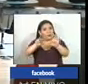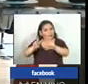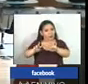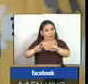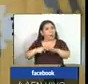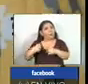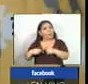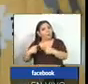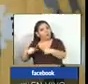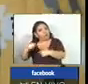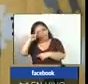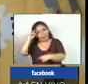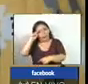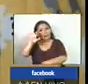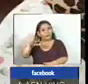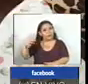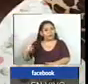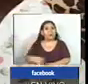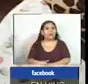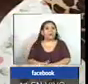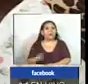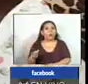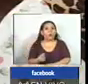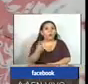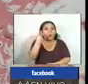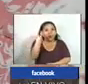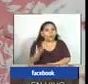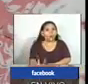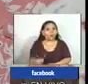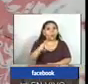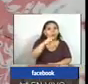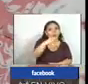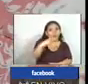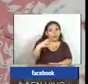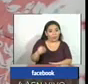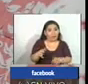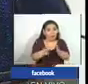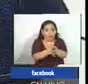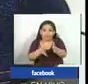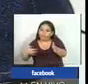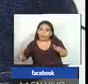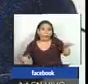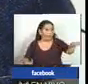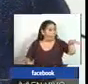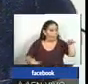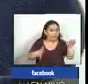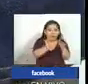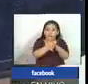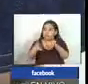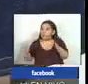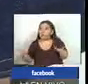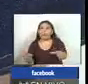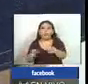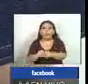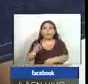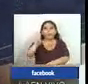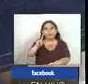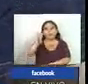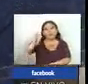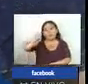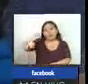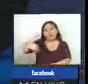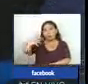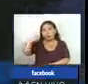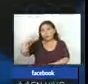ejercerlo. La producción diaria es de 100 mascarillas. De marzo a la fecha llevan un aproximado de 12 mil